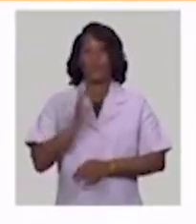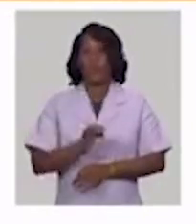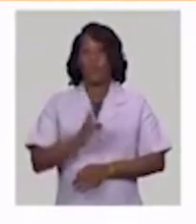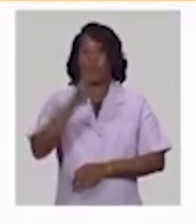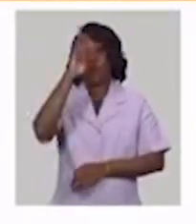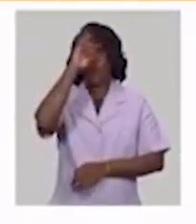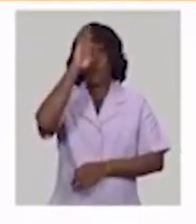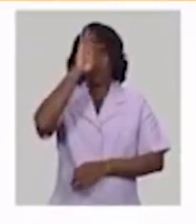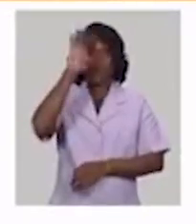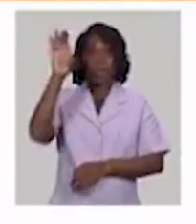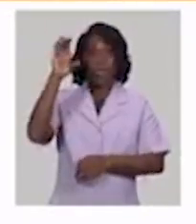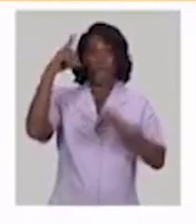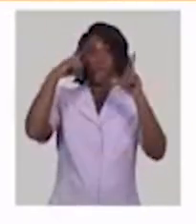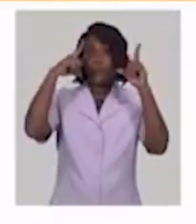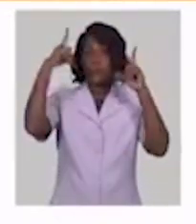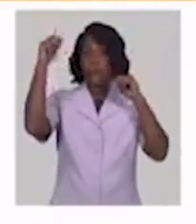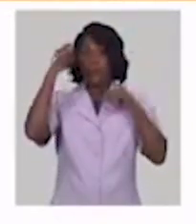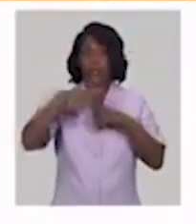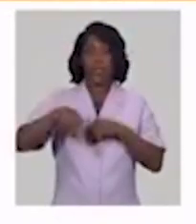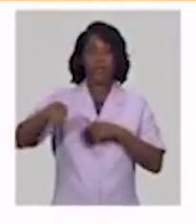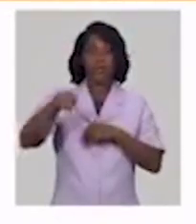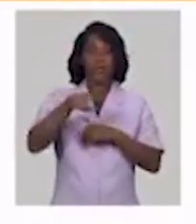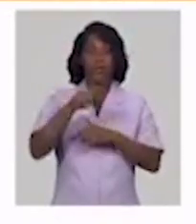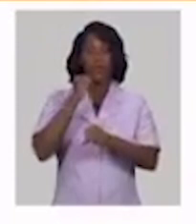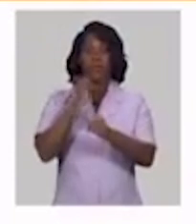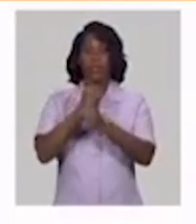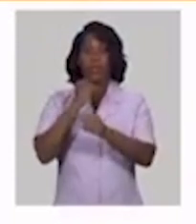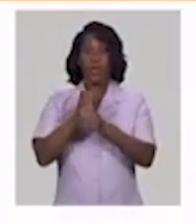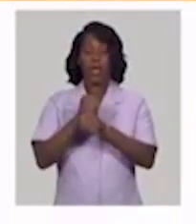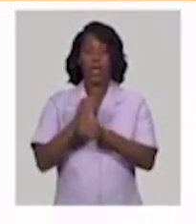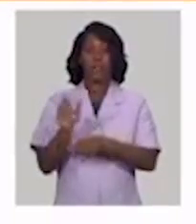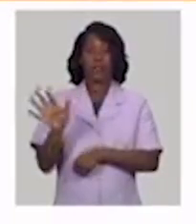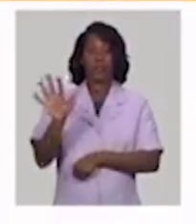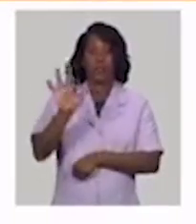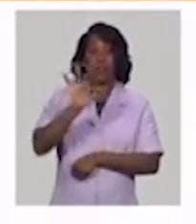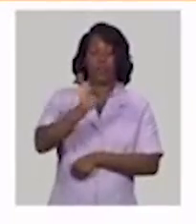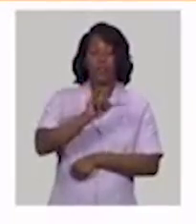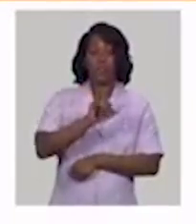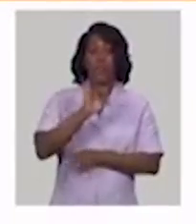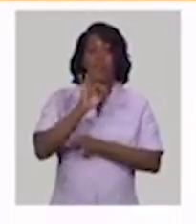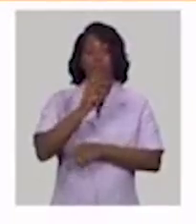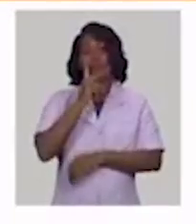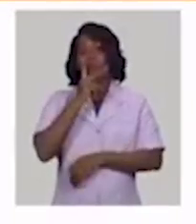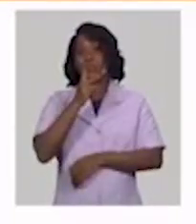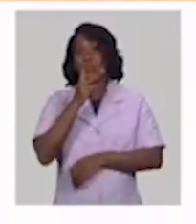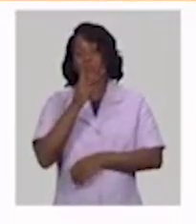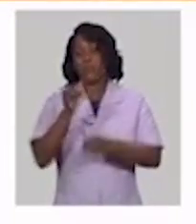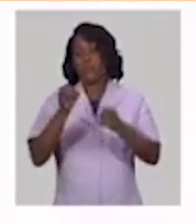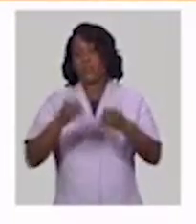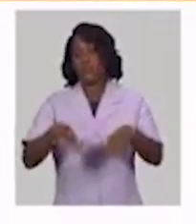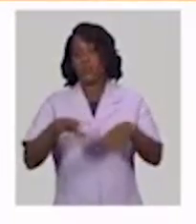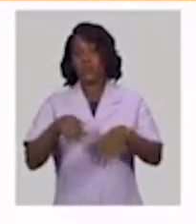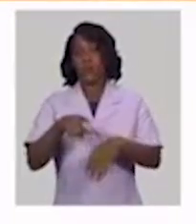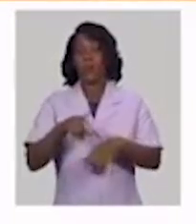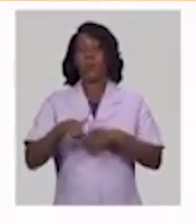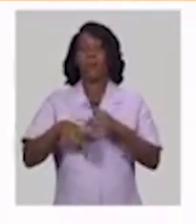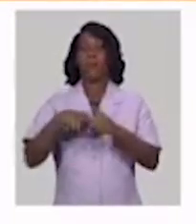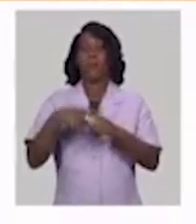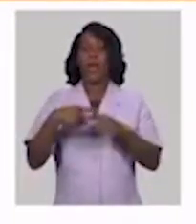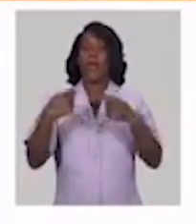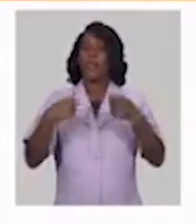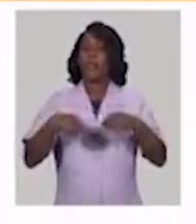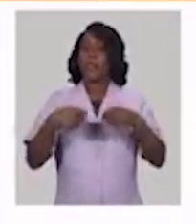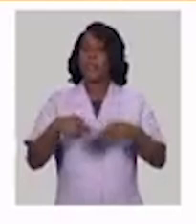laboratorios, en su reconocida misión de salvar vidas y en menoscabo incluso de sus propias vidas. Y eso se ha enfatizado